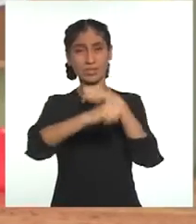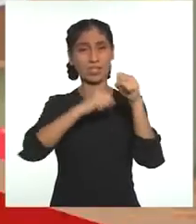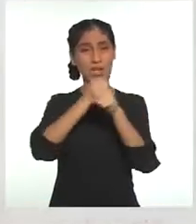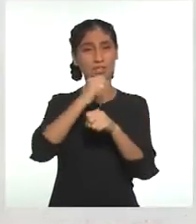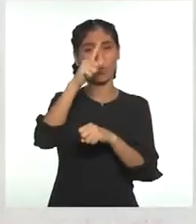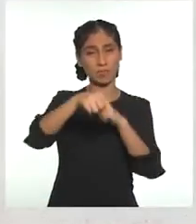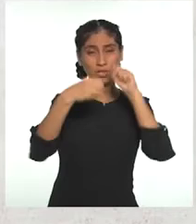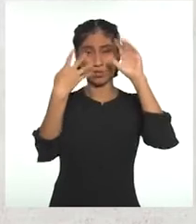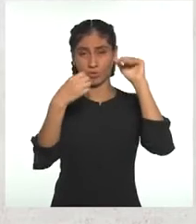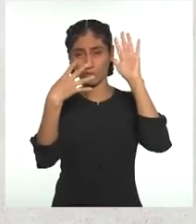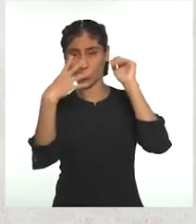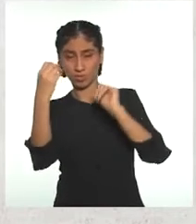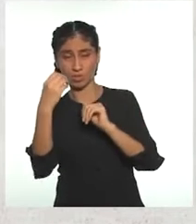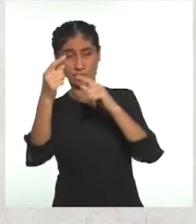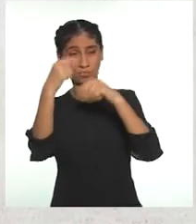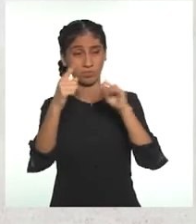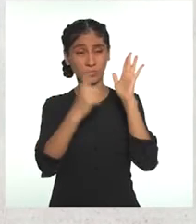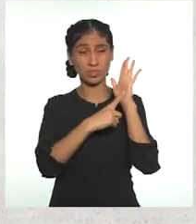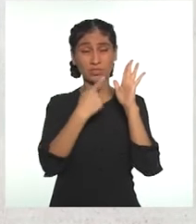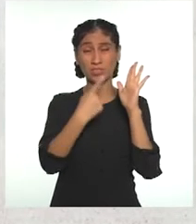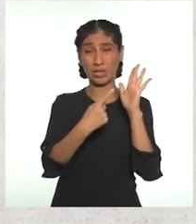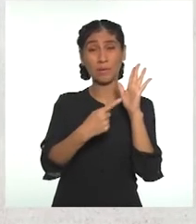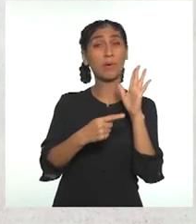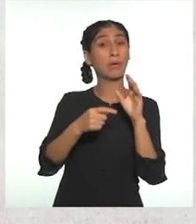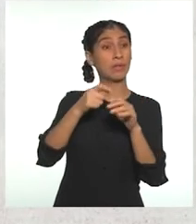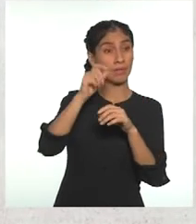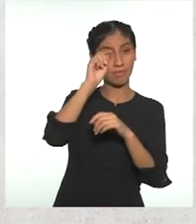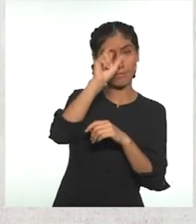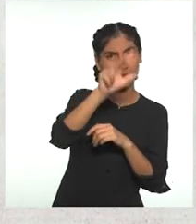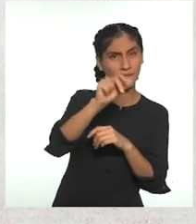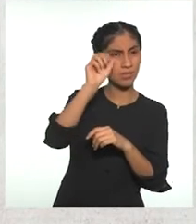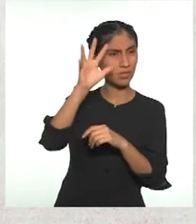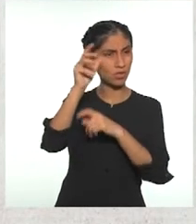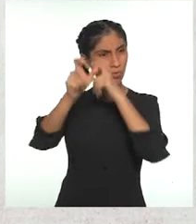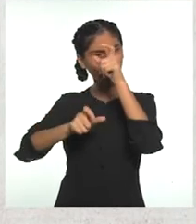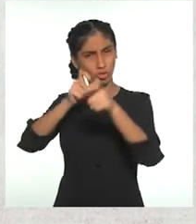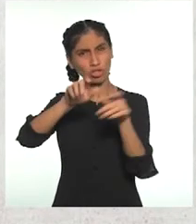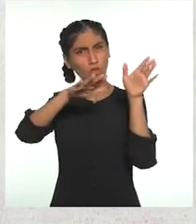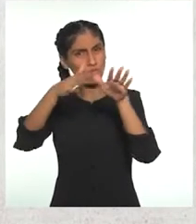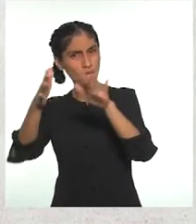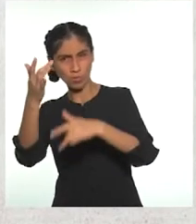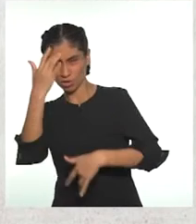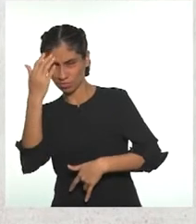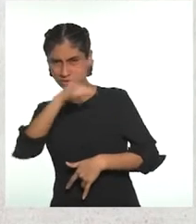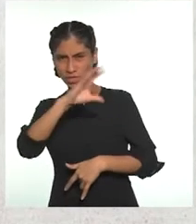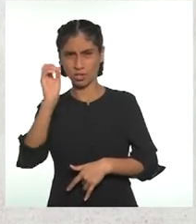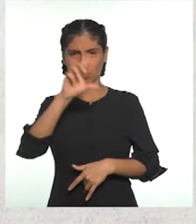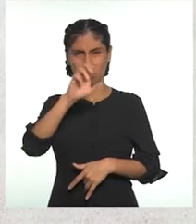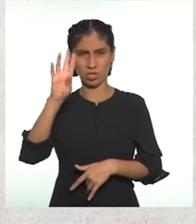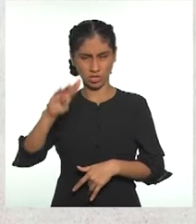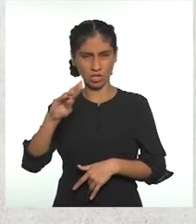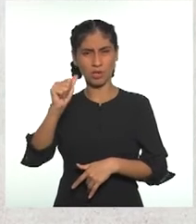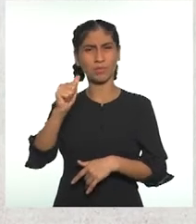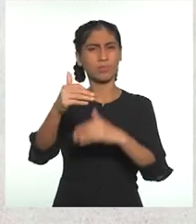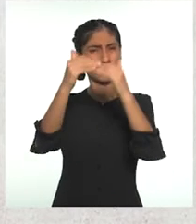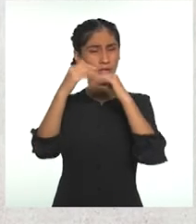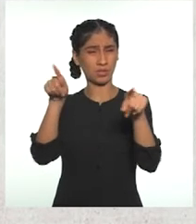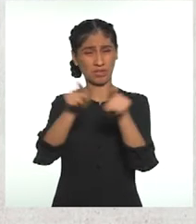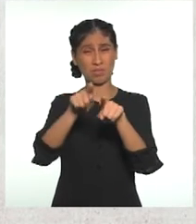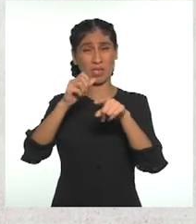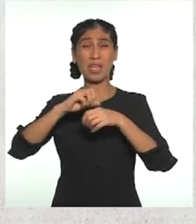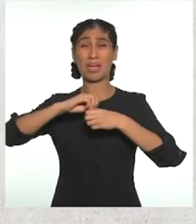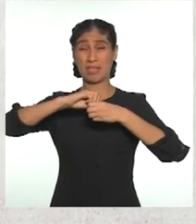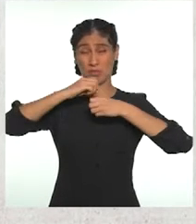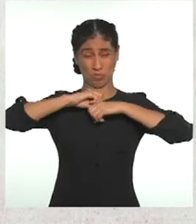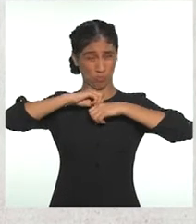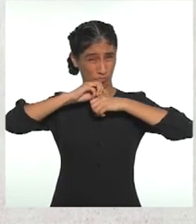los años 90. Ya son 35 muertos por cólera. Cólera ataca al Hospital del Niño. Virus que afecta al Perú es el